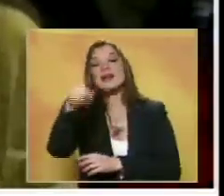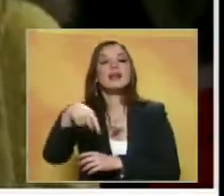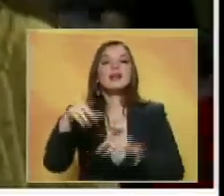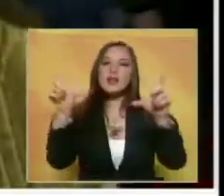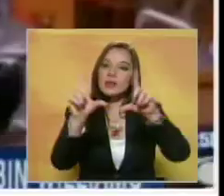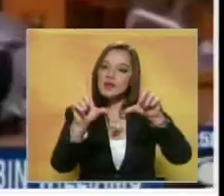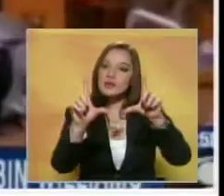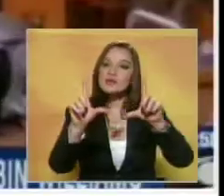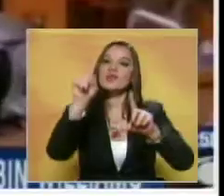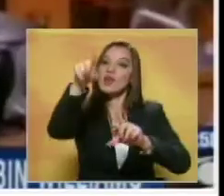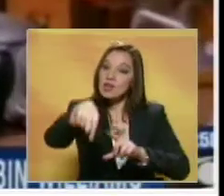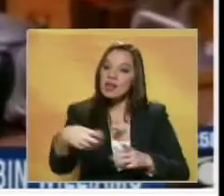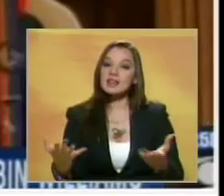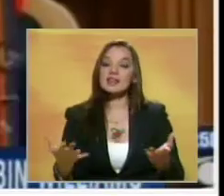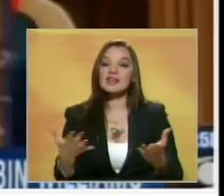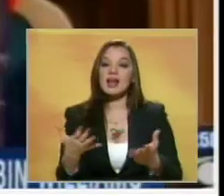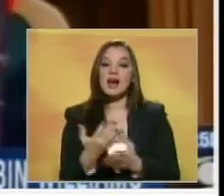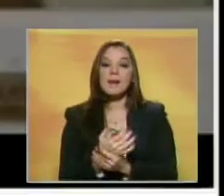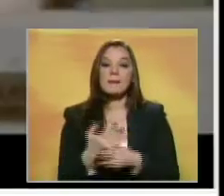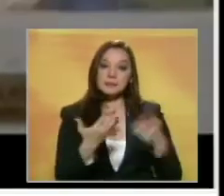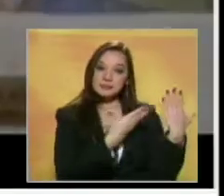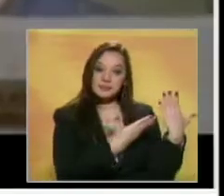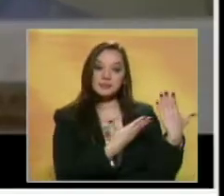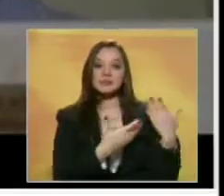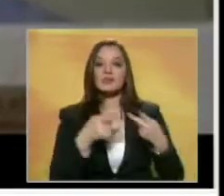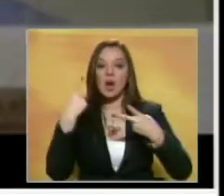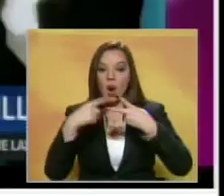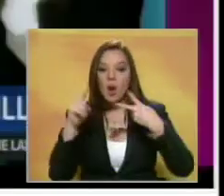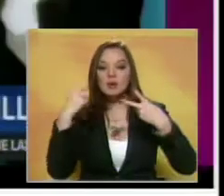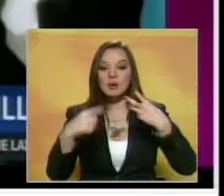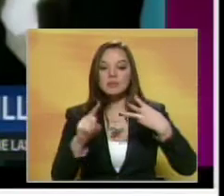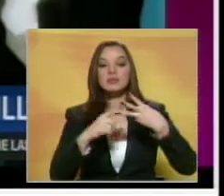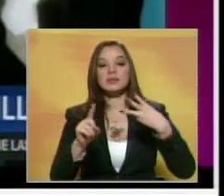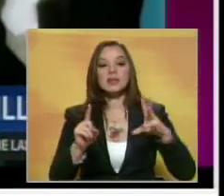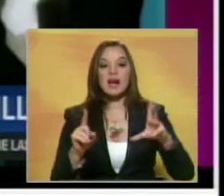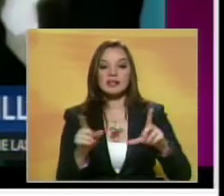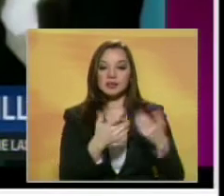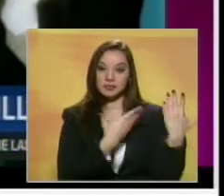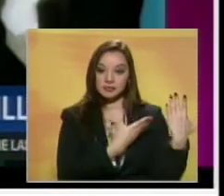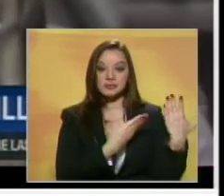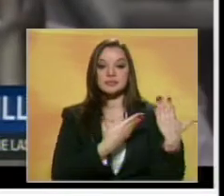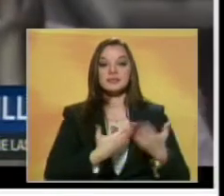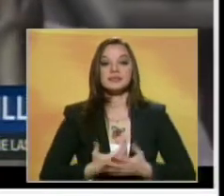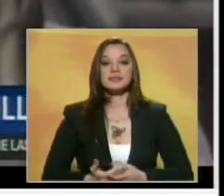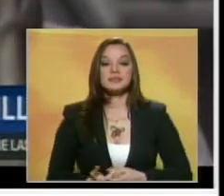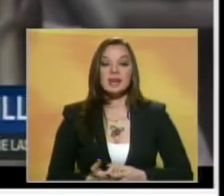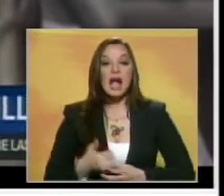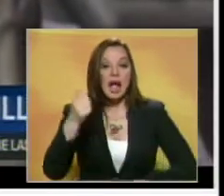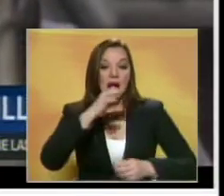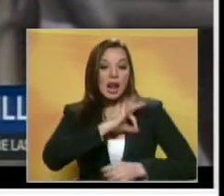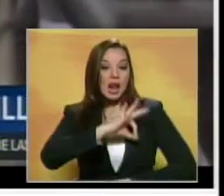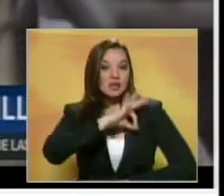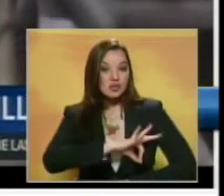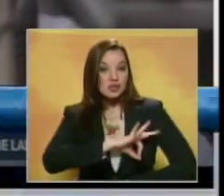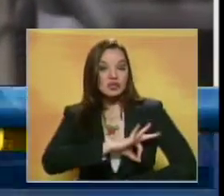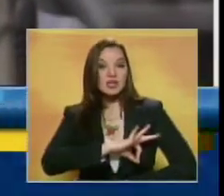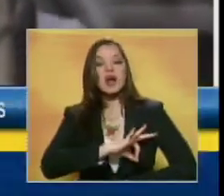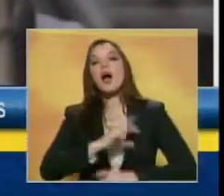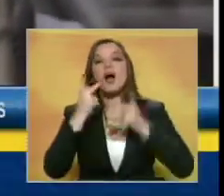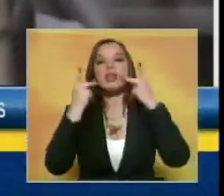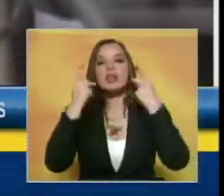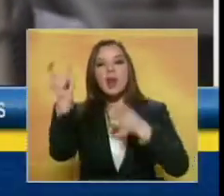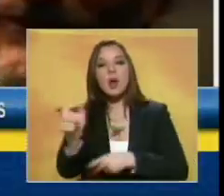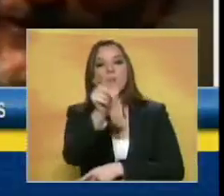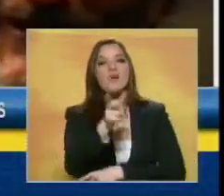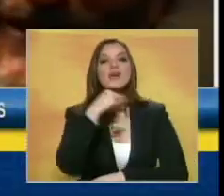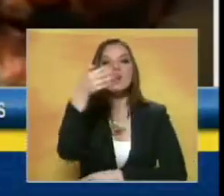más conocidas se encuentran Mork y Mindy, Mrs. Doubtfire, Good Will Hunting, La Sociedad de los Poetas Muertos, Más